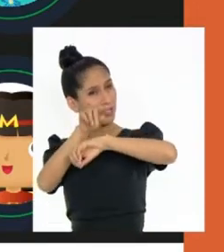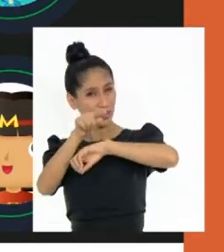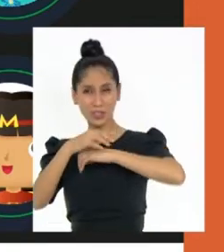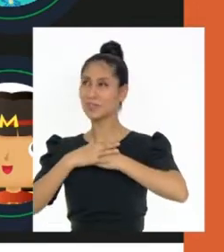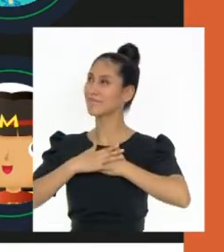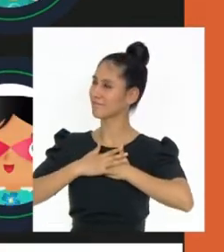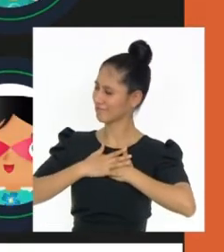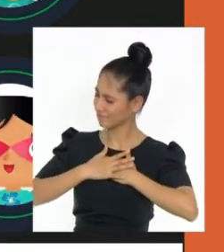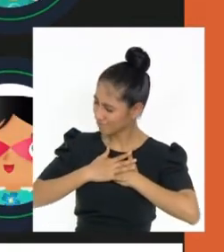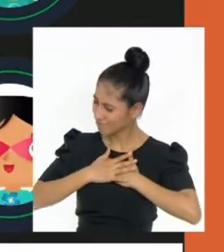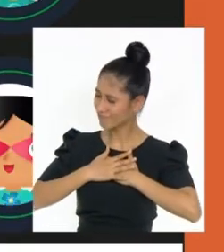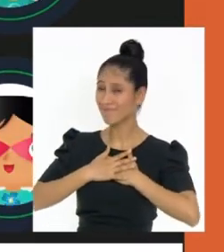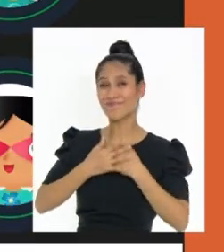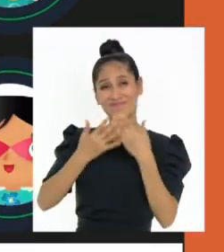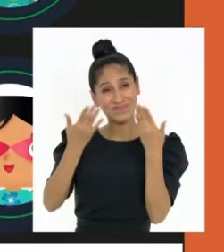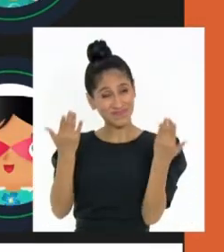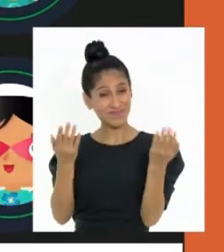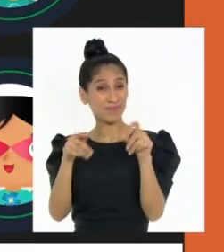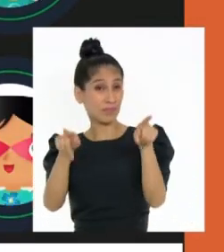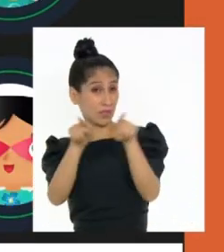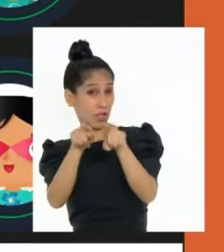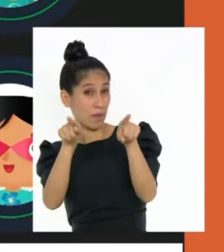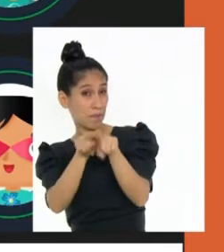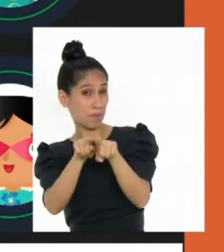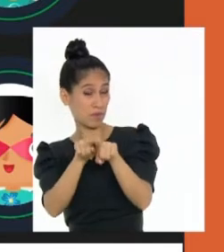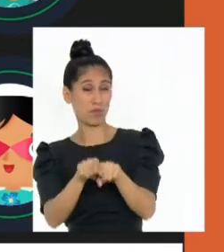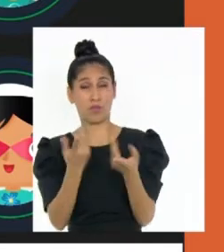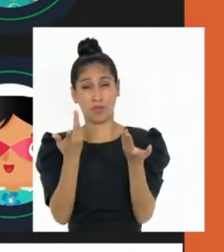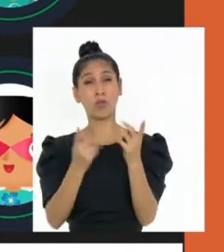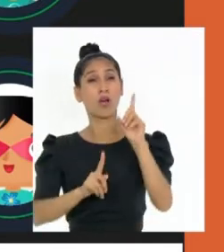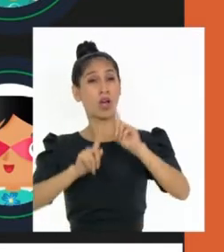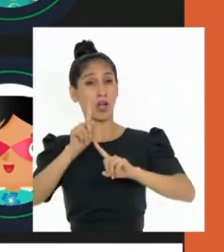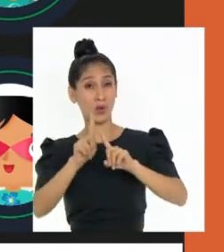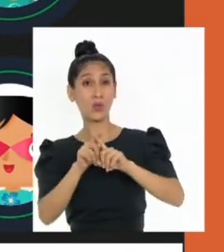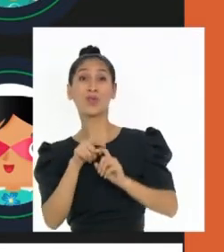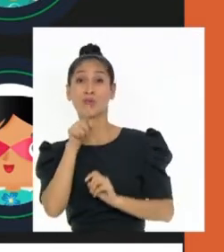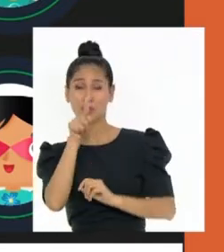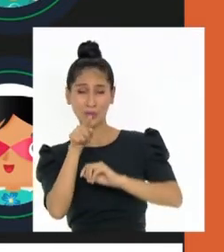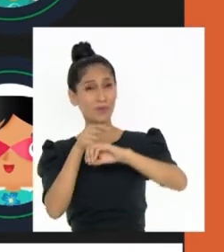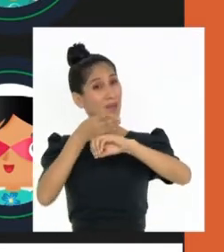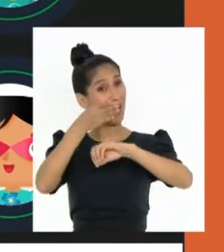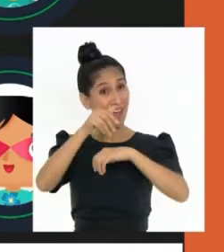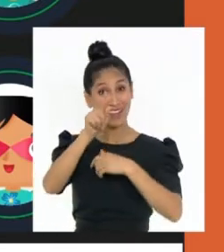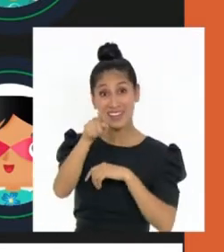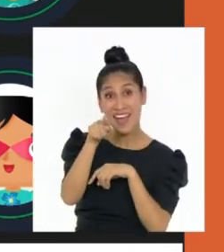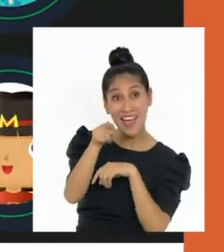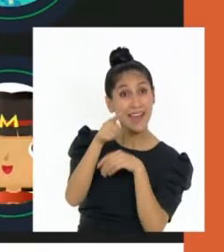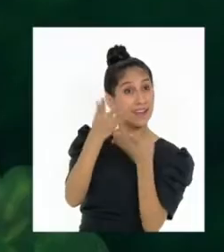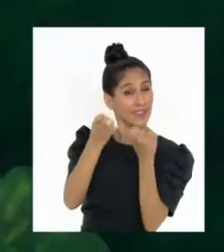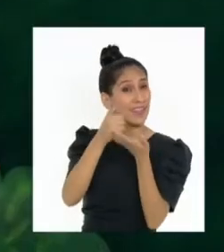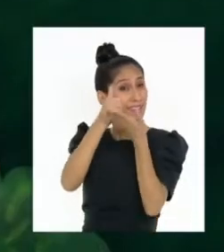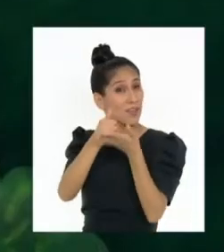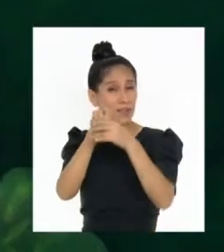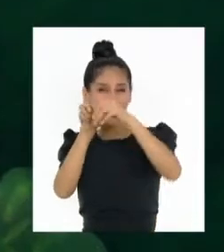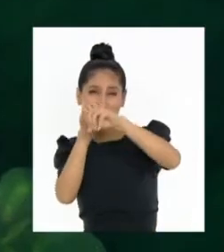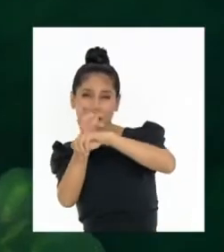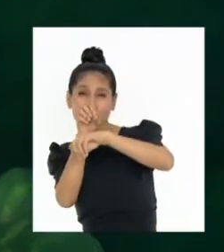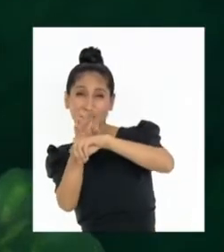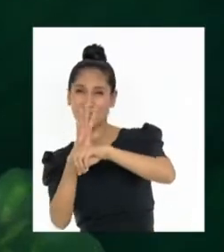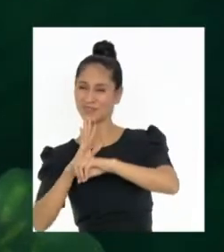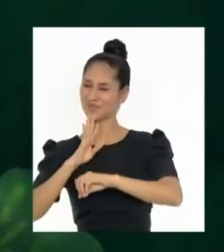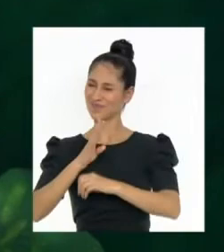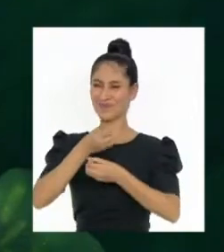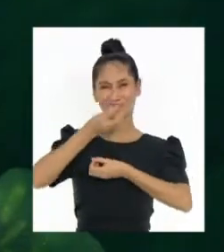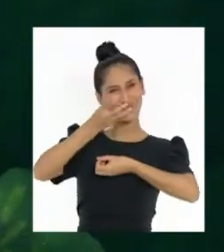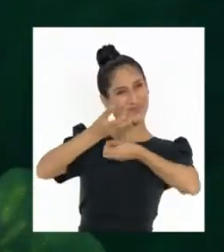nuestro consejo. Además, diciéndolo de una manera adecuada, lograremos que sea útil para la persona que lo necesita. Así es. Y antes